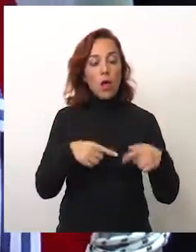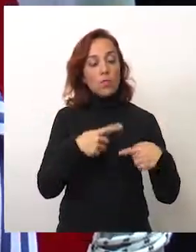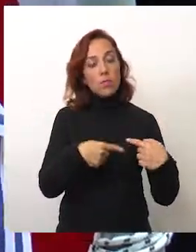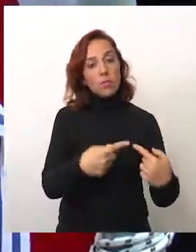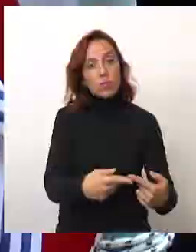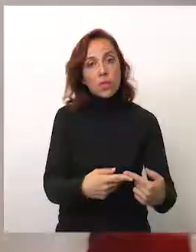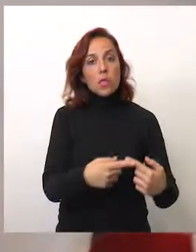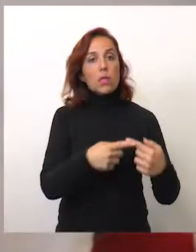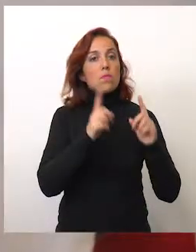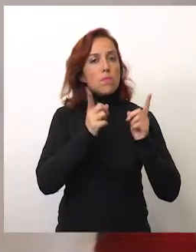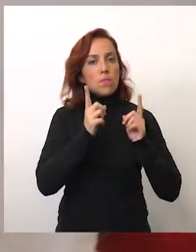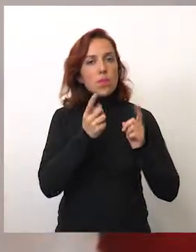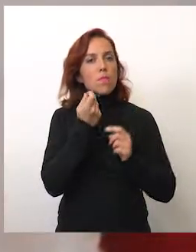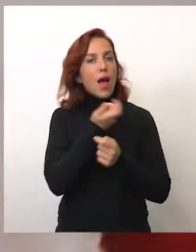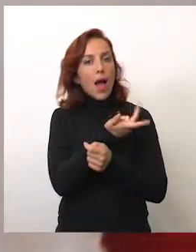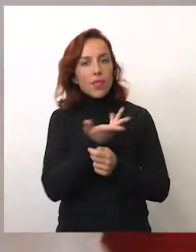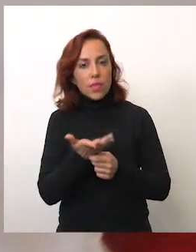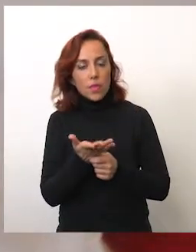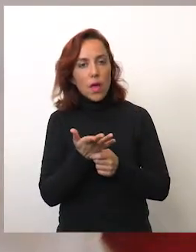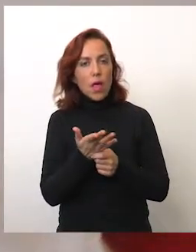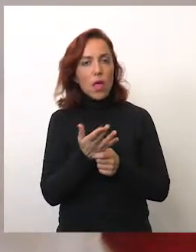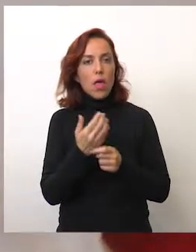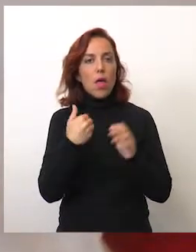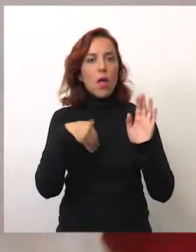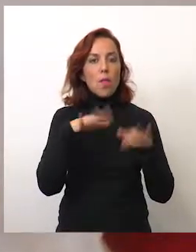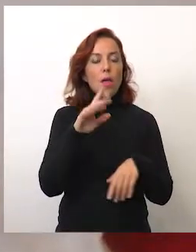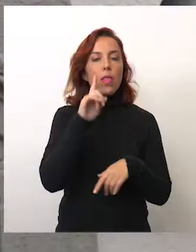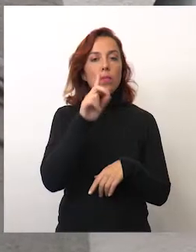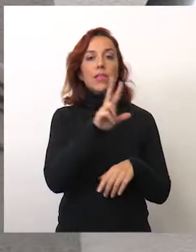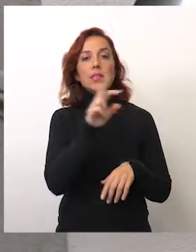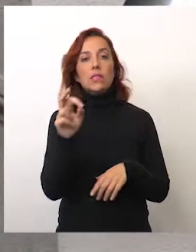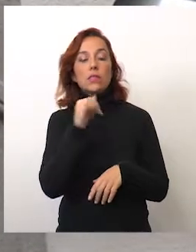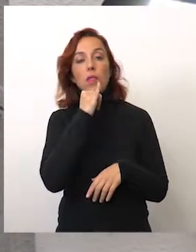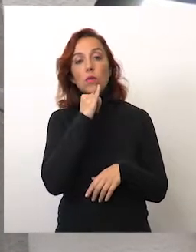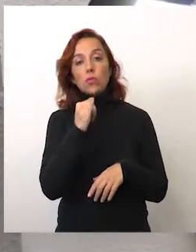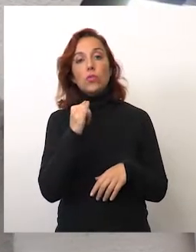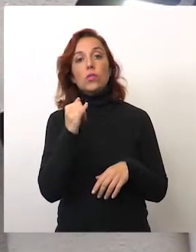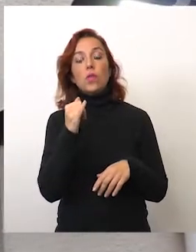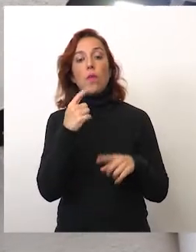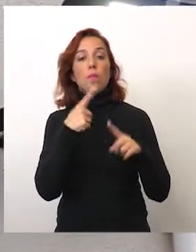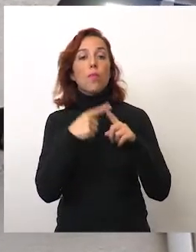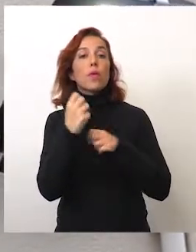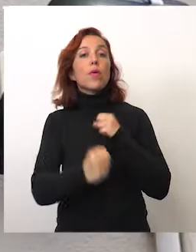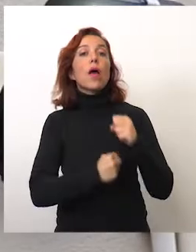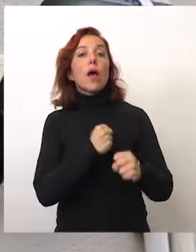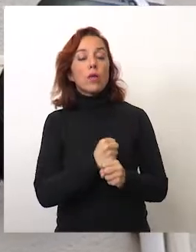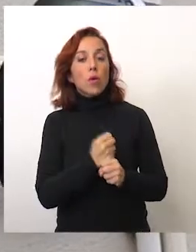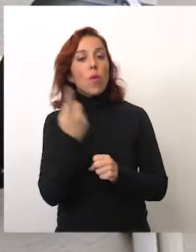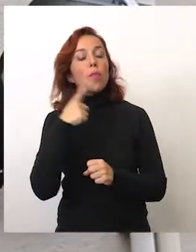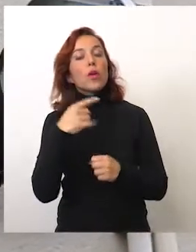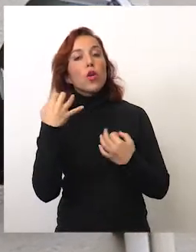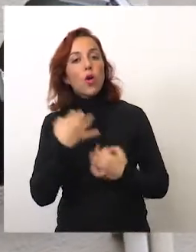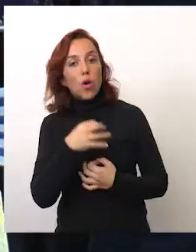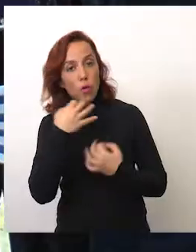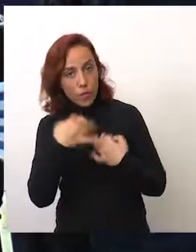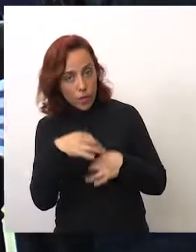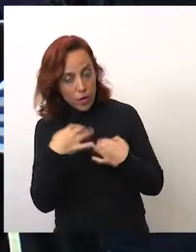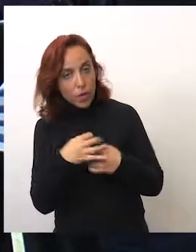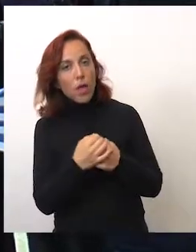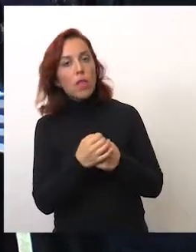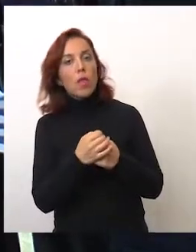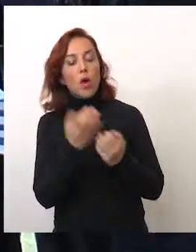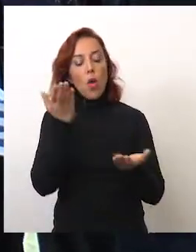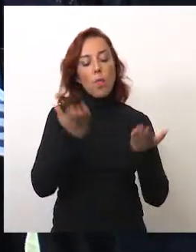se mantiene la cifra en alrededor un poco más de 1.300 denuncias por año, pero lo que sí es cierto que